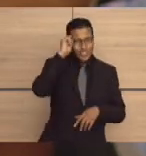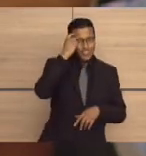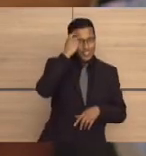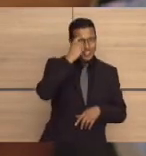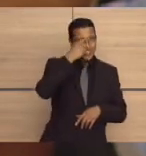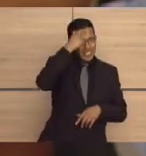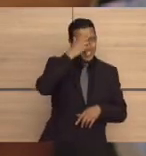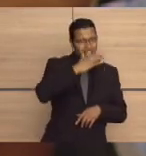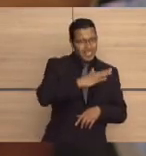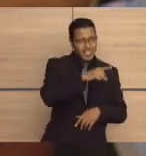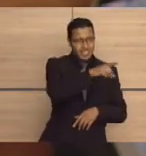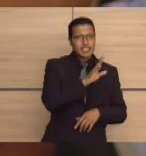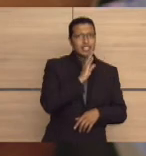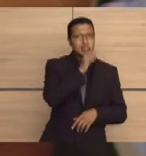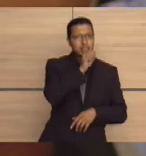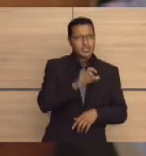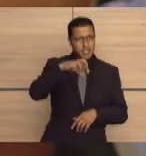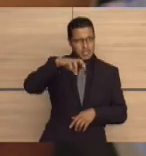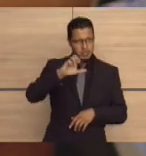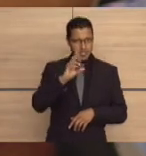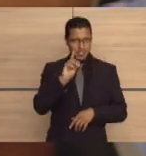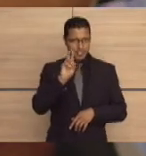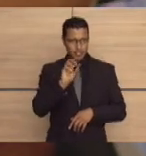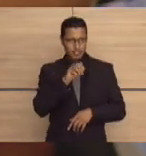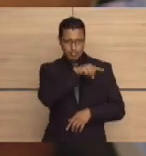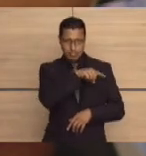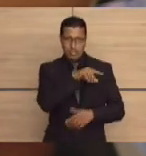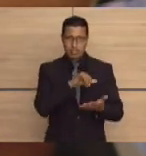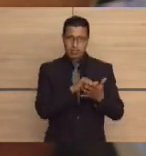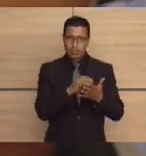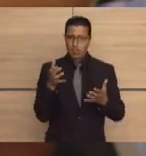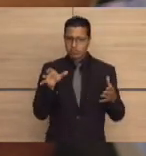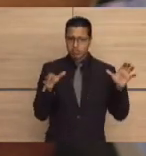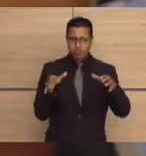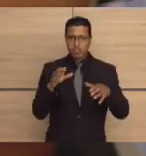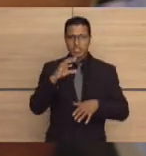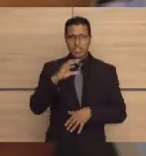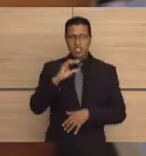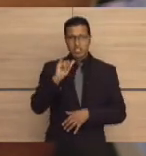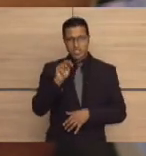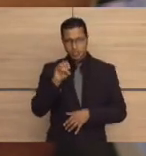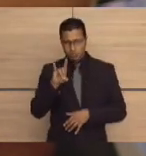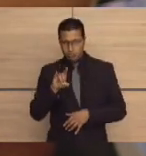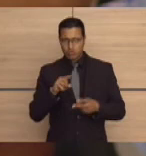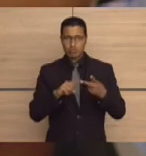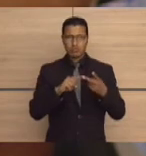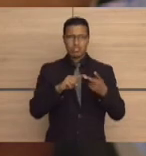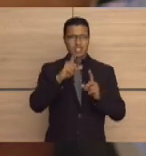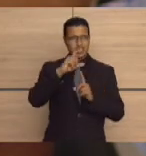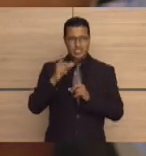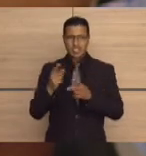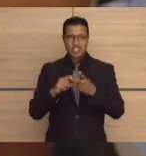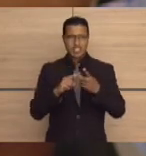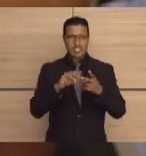Pedro de Heredia, incluía también, por supuesto, toda la región del Sinú, toda la región de las Ciénagas y de